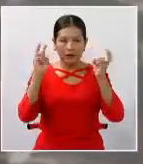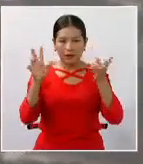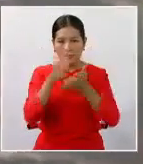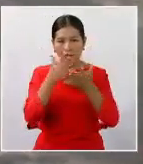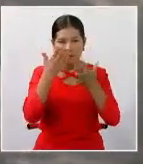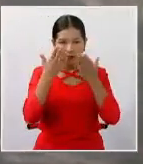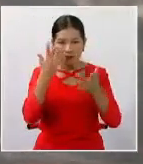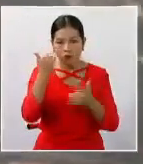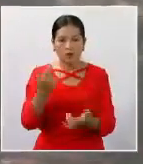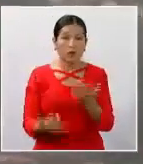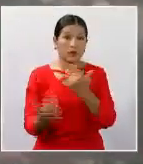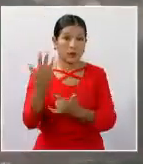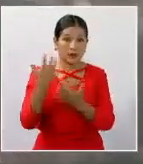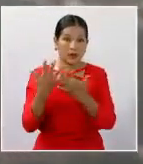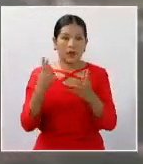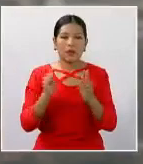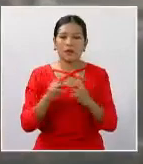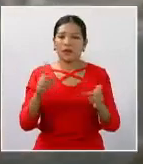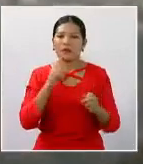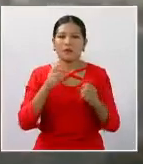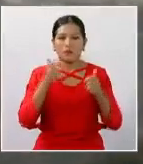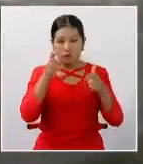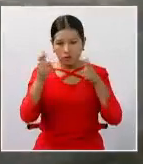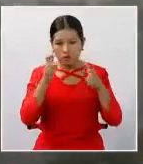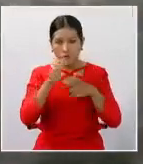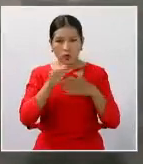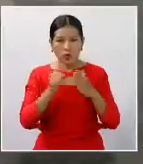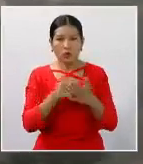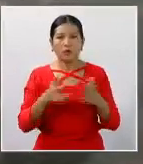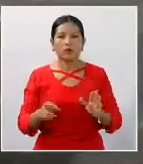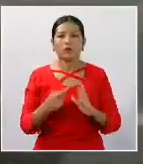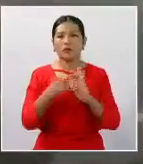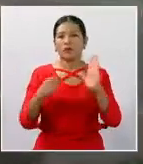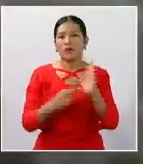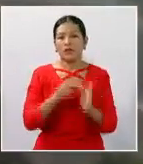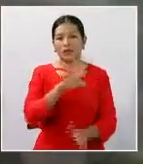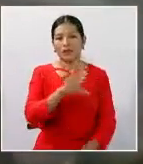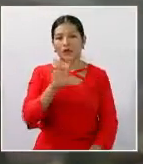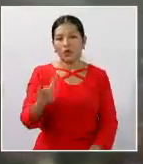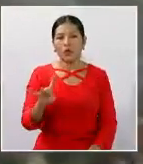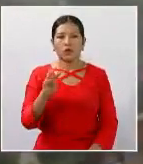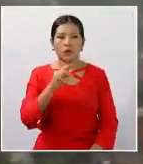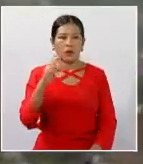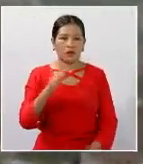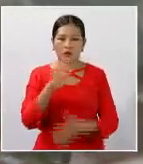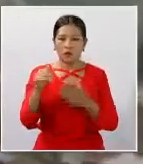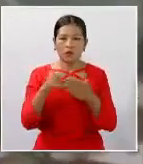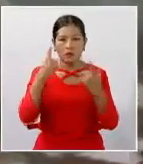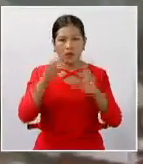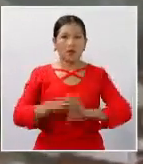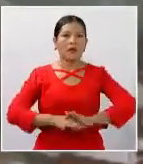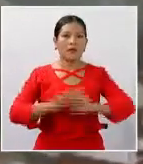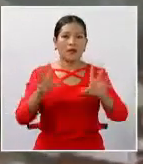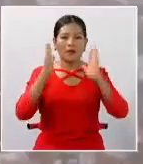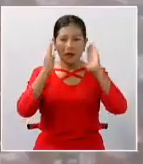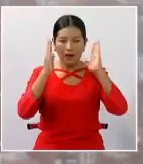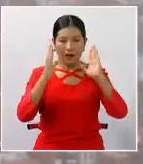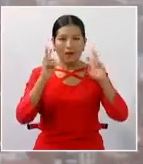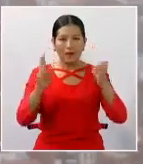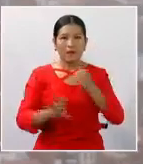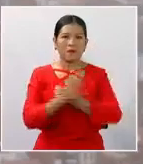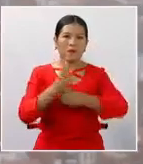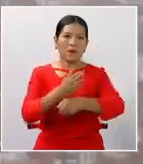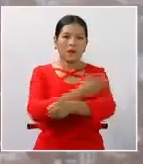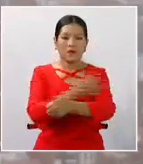por los incendios, la red de monitoreo registró 58 microgramos, por lo que se activó la alerta de prevención a grupos